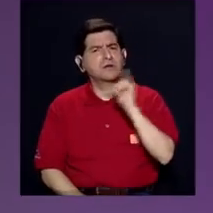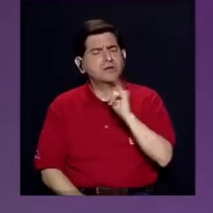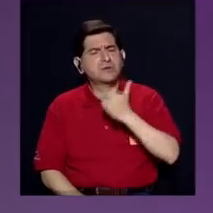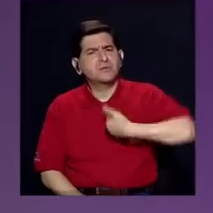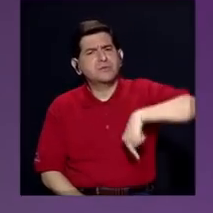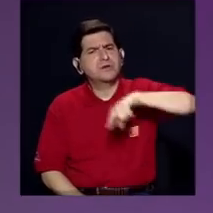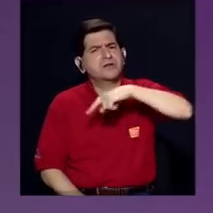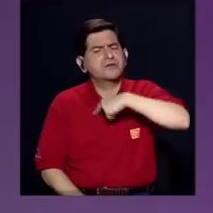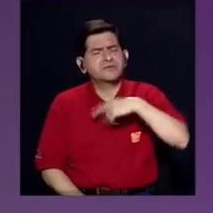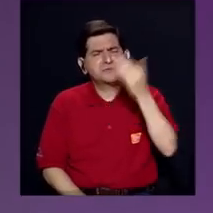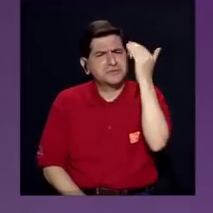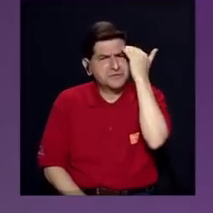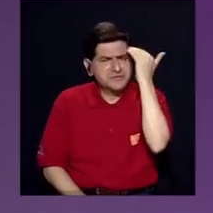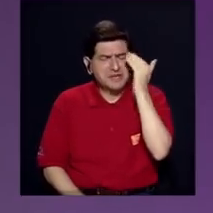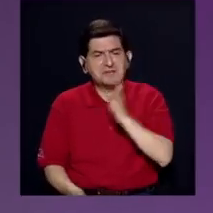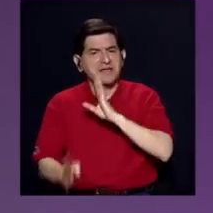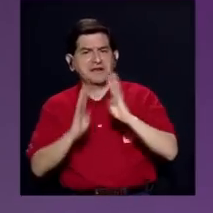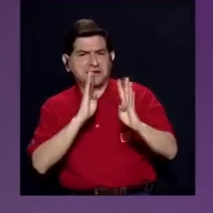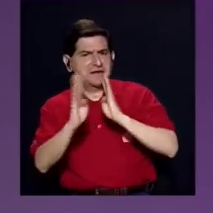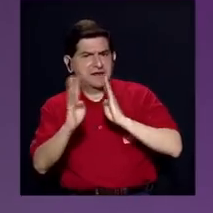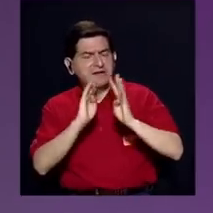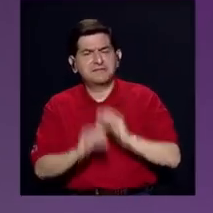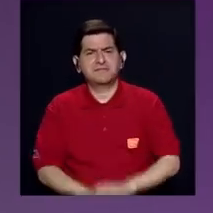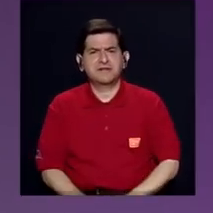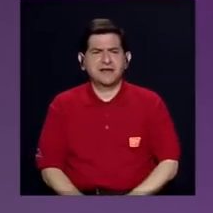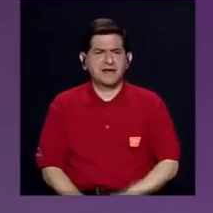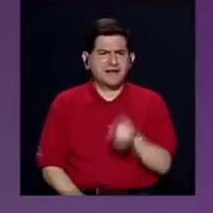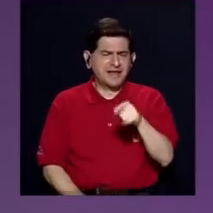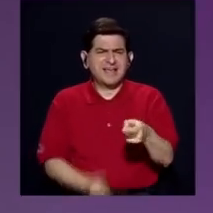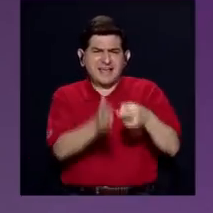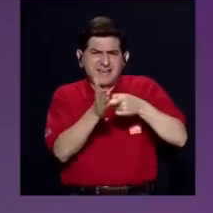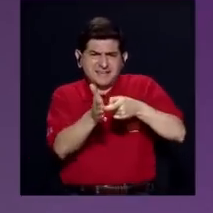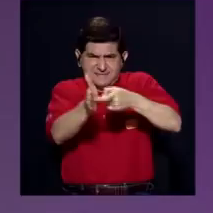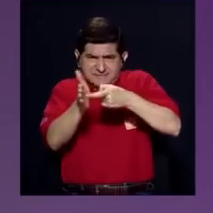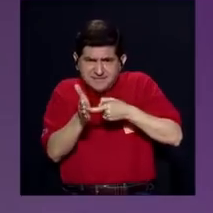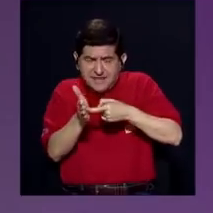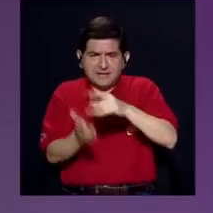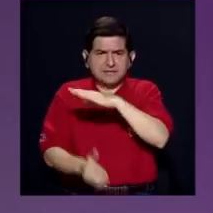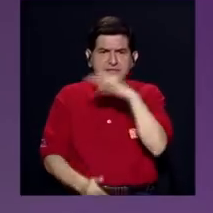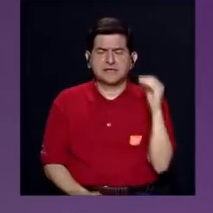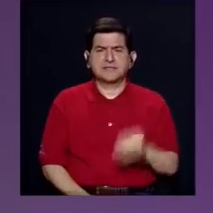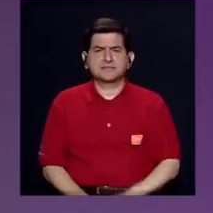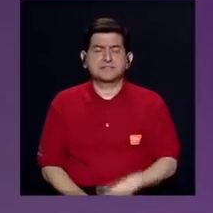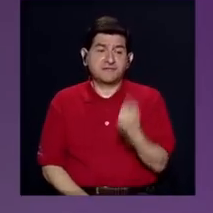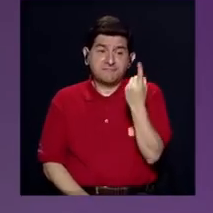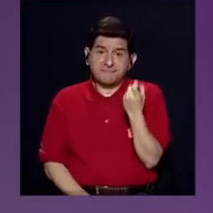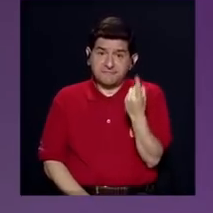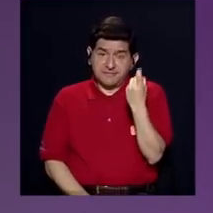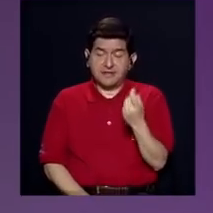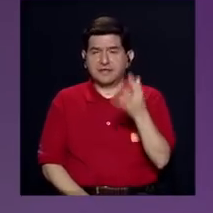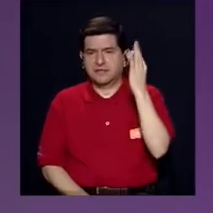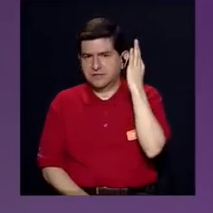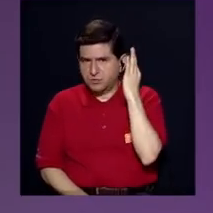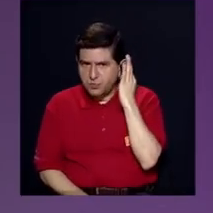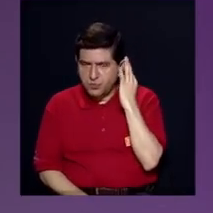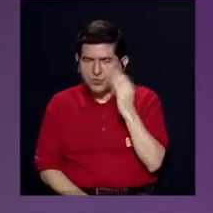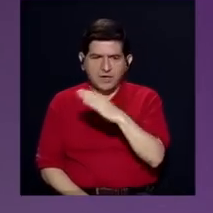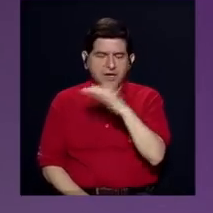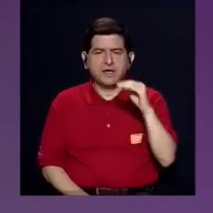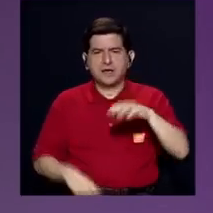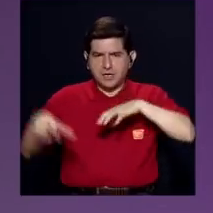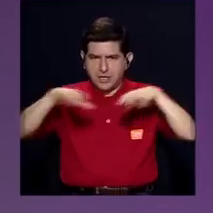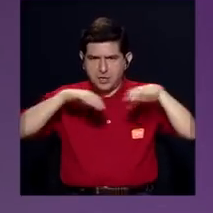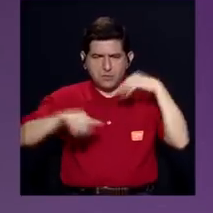a conocer y a conversar sobre cuáles son esas demandas cuáles son esos pendientes que las mujeres y el